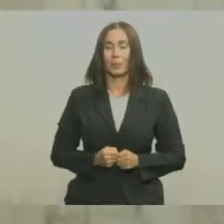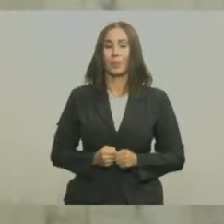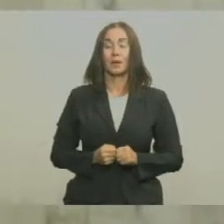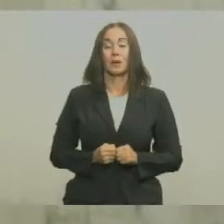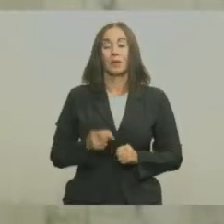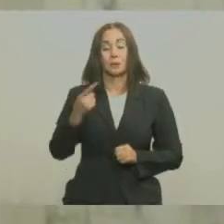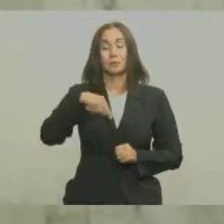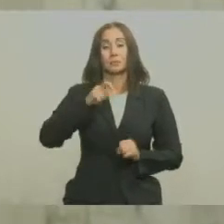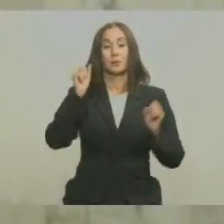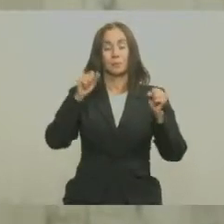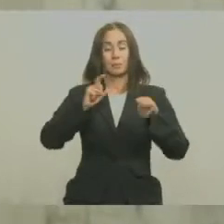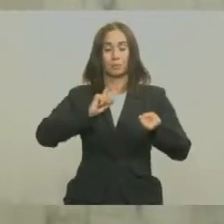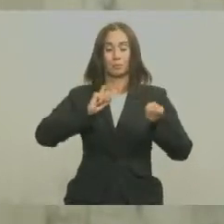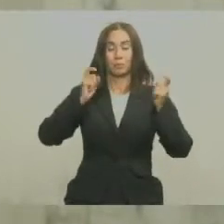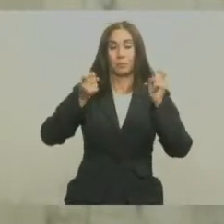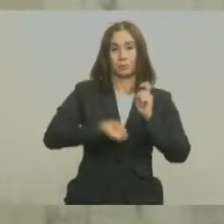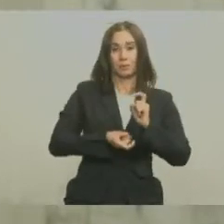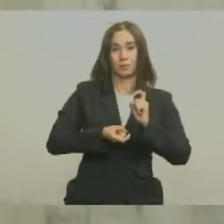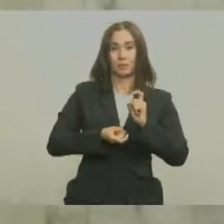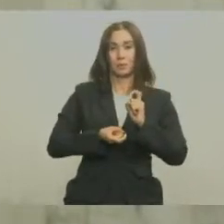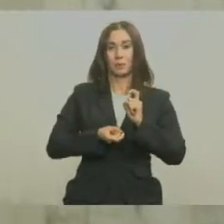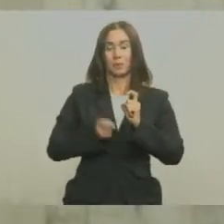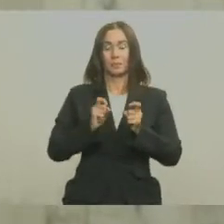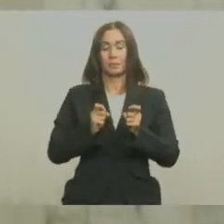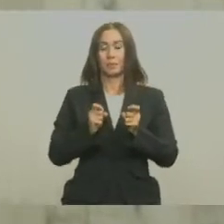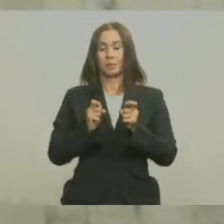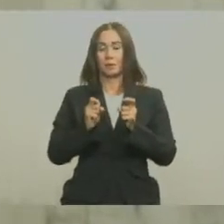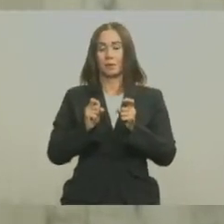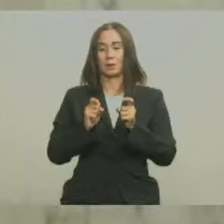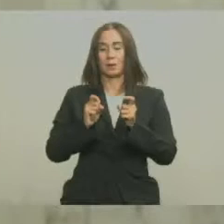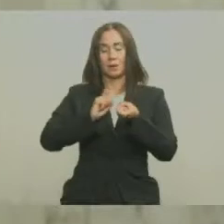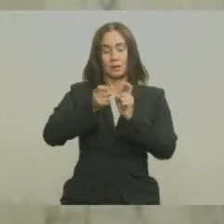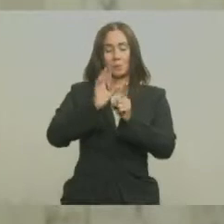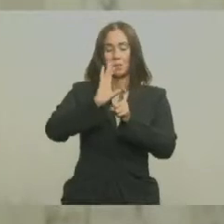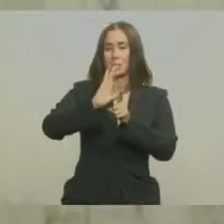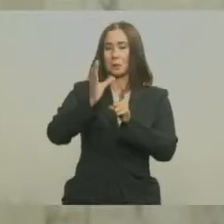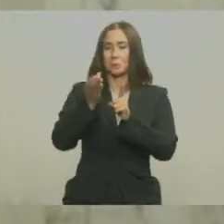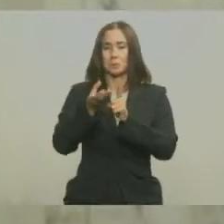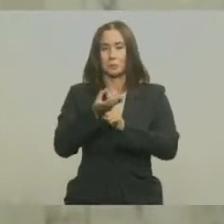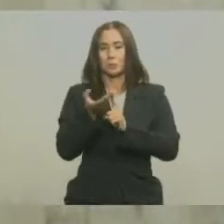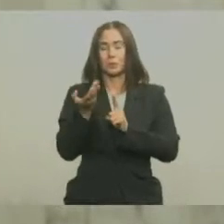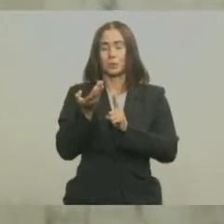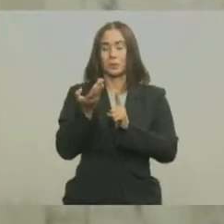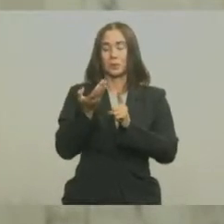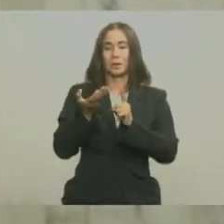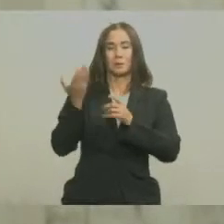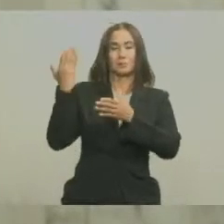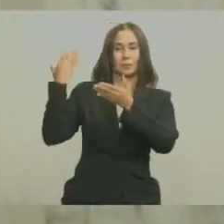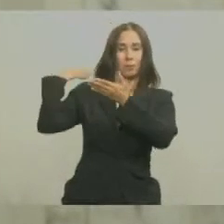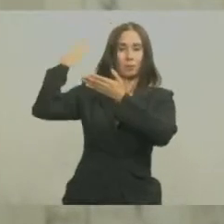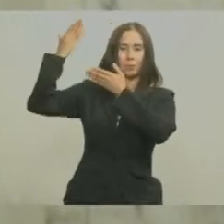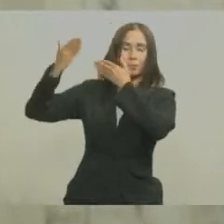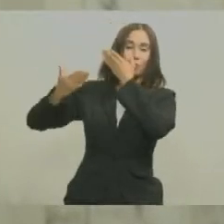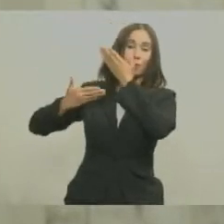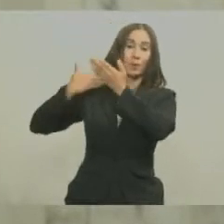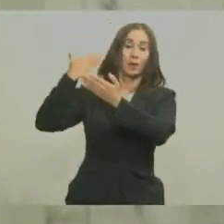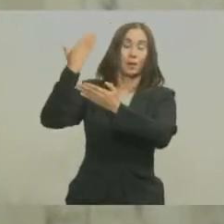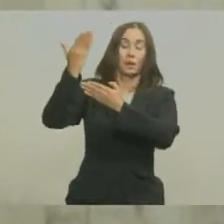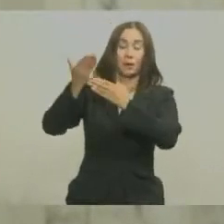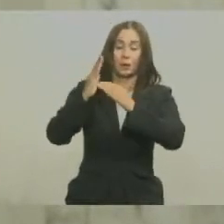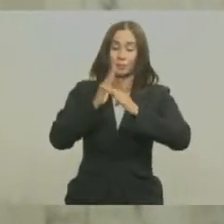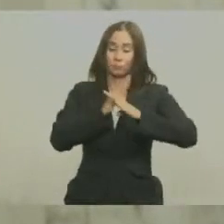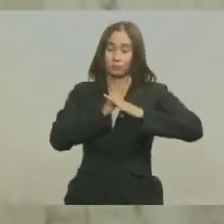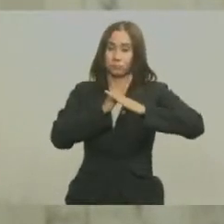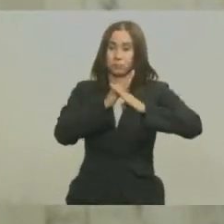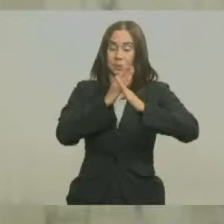Podemos cambiar y romper los patrones culturales nocivos que por décadas han limitado